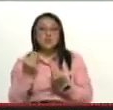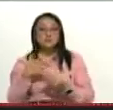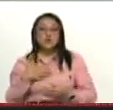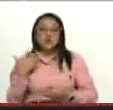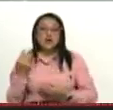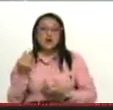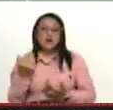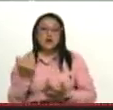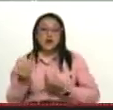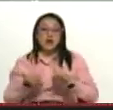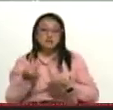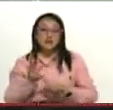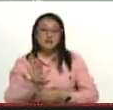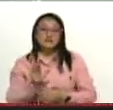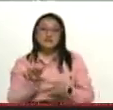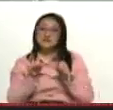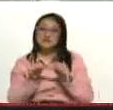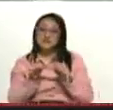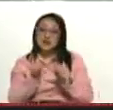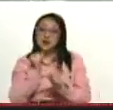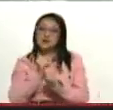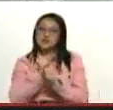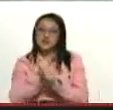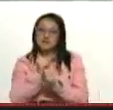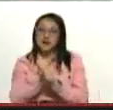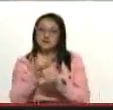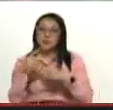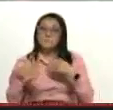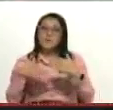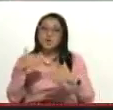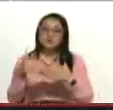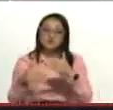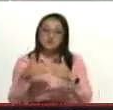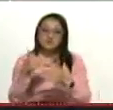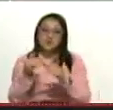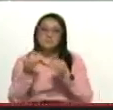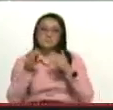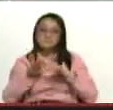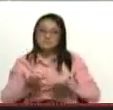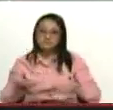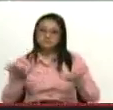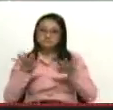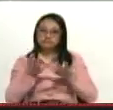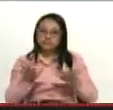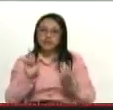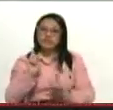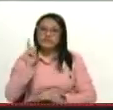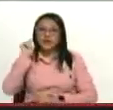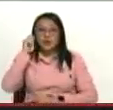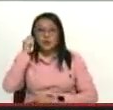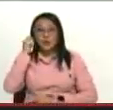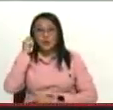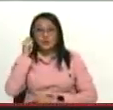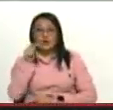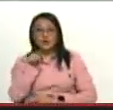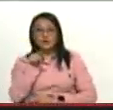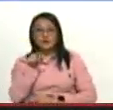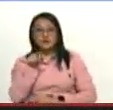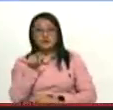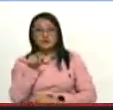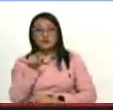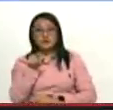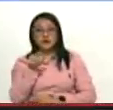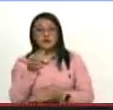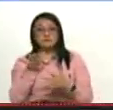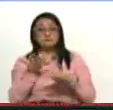querido que fuera sigue siendo un trabajo en proceso tenemos que recordar esas tensiones que